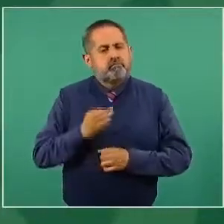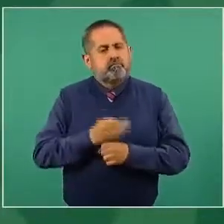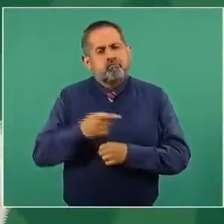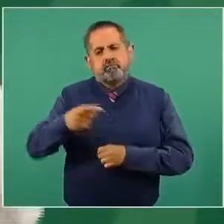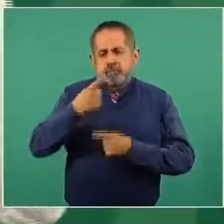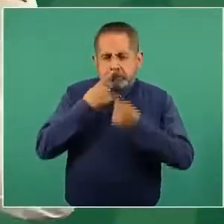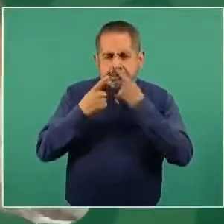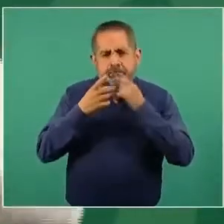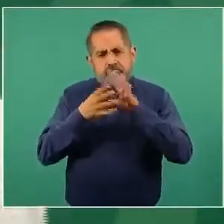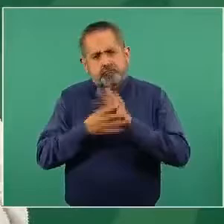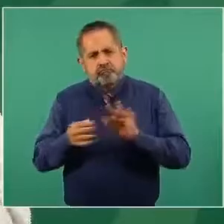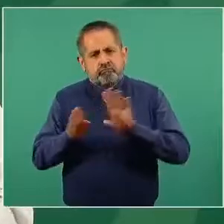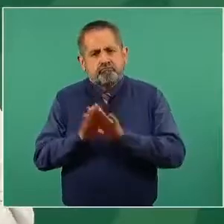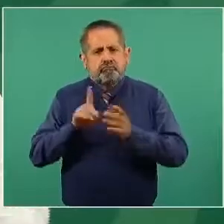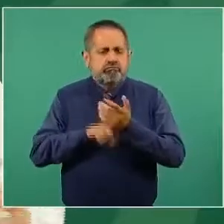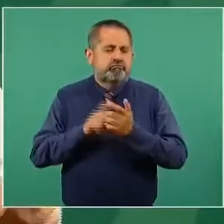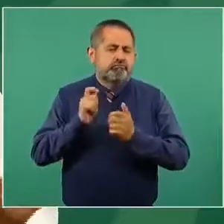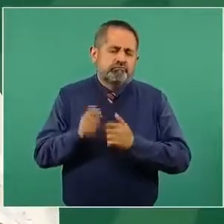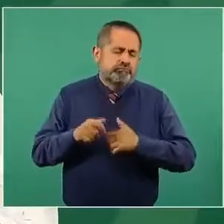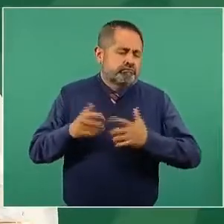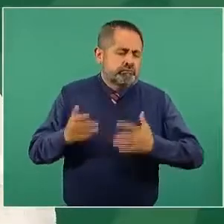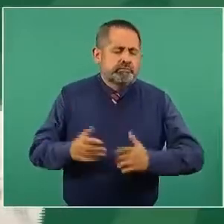general.